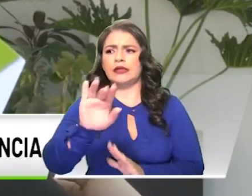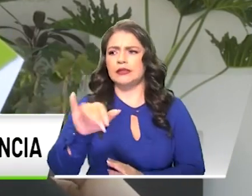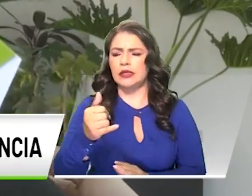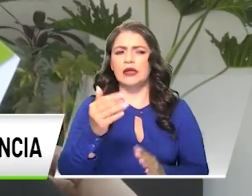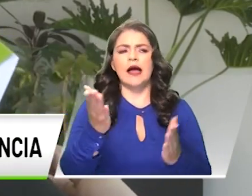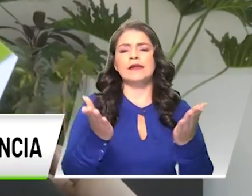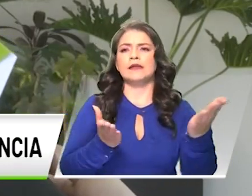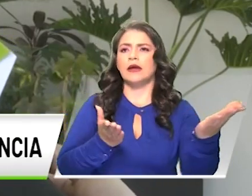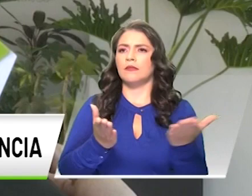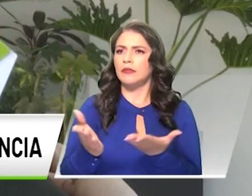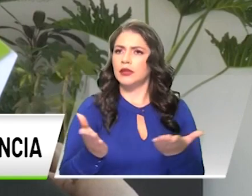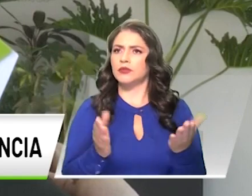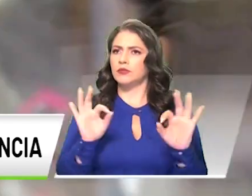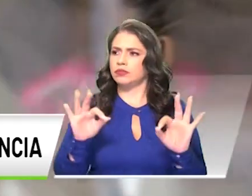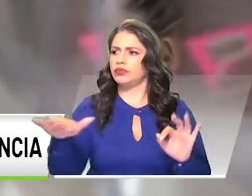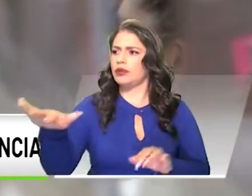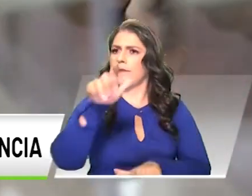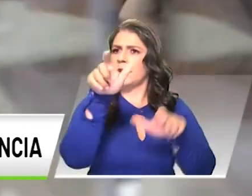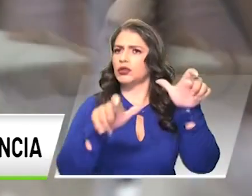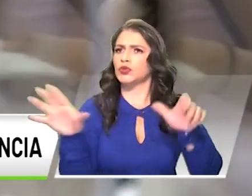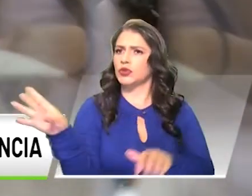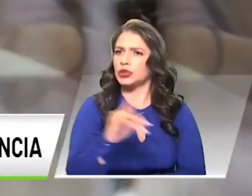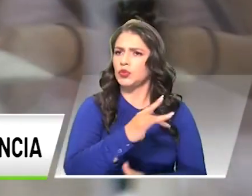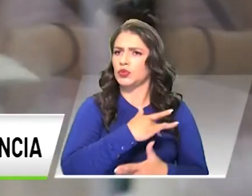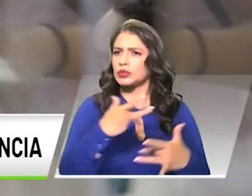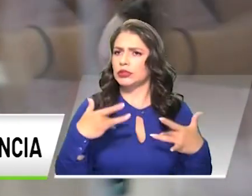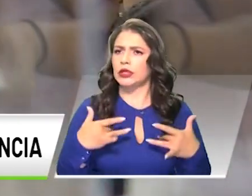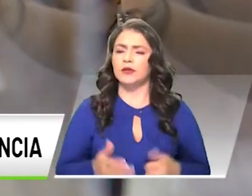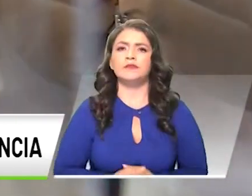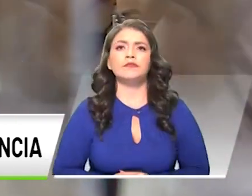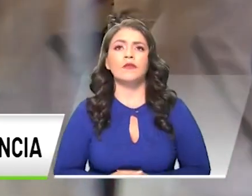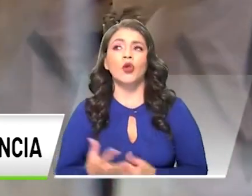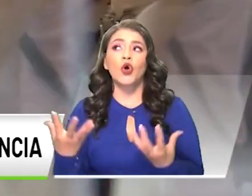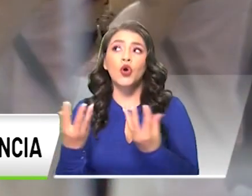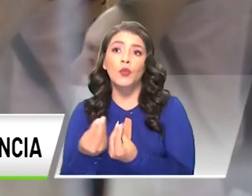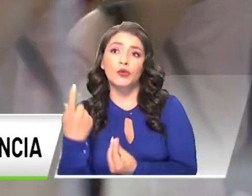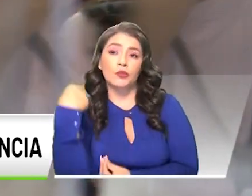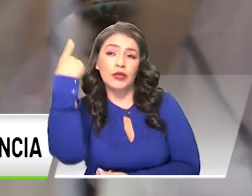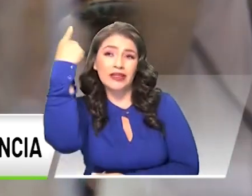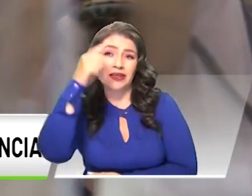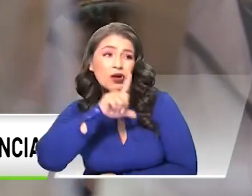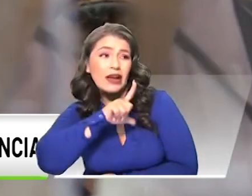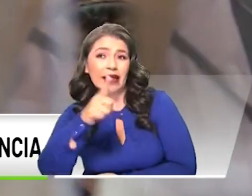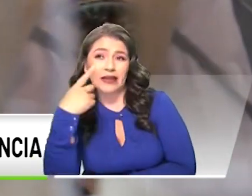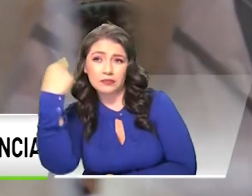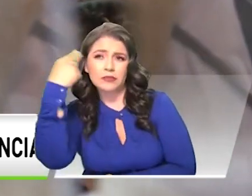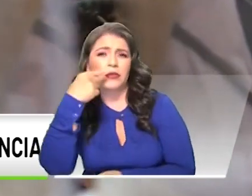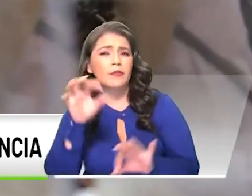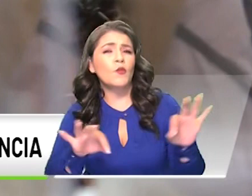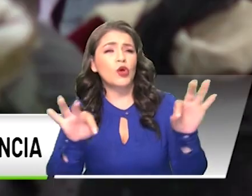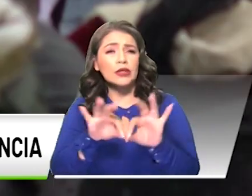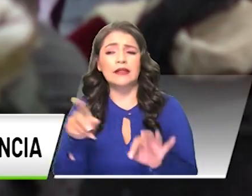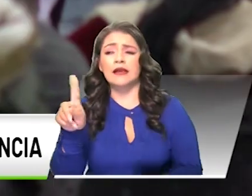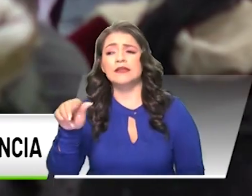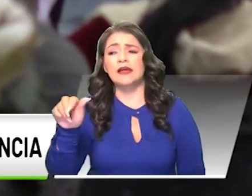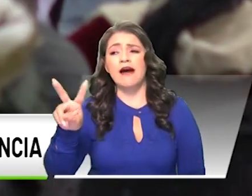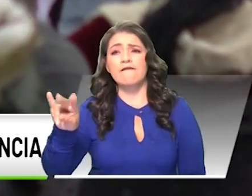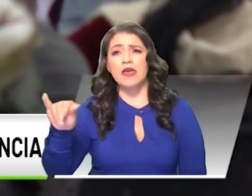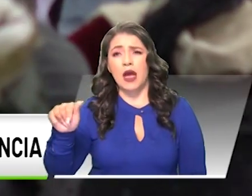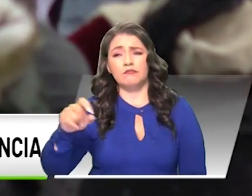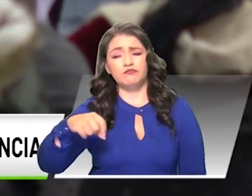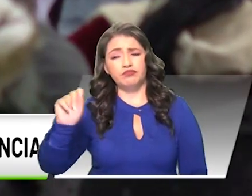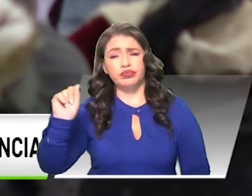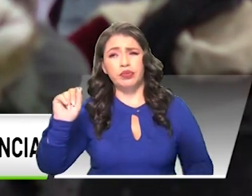prestando los servicios al departamento. Los líderes políticos coinciden en la importancia de la EPS Sabia Salud para